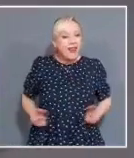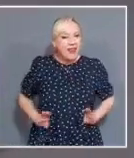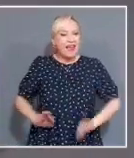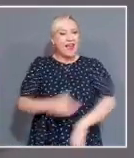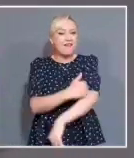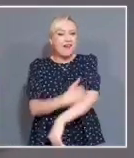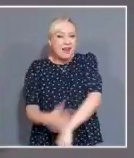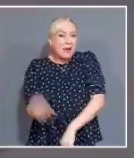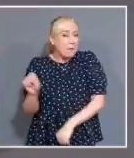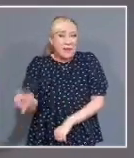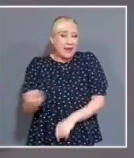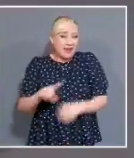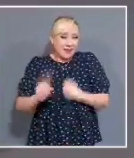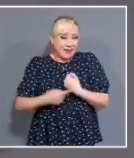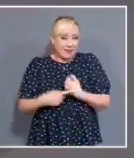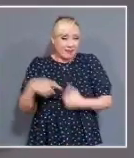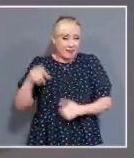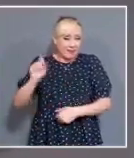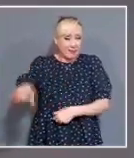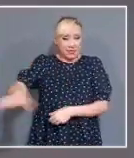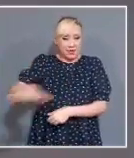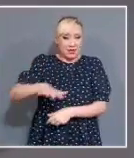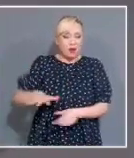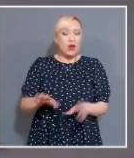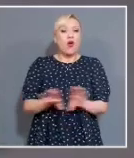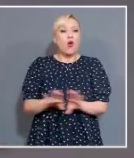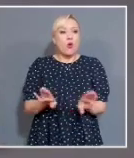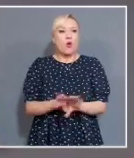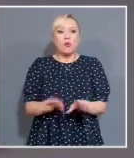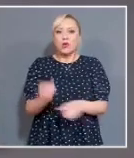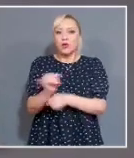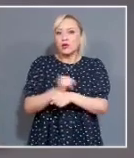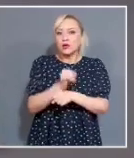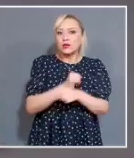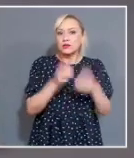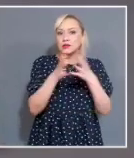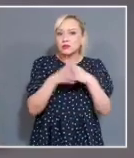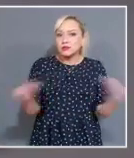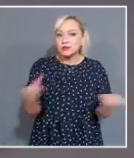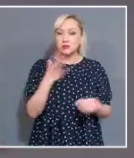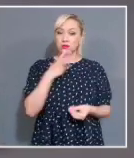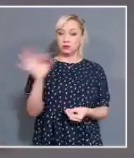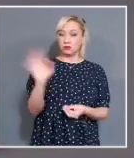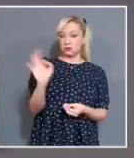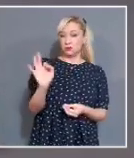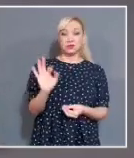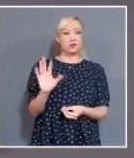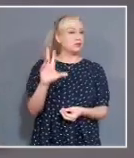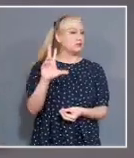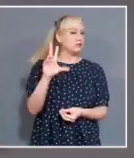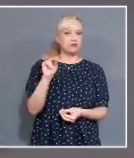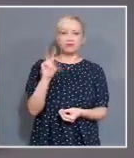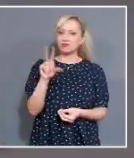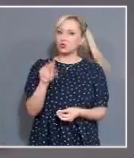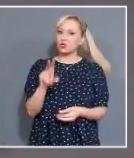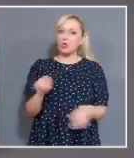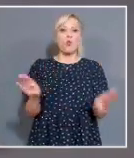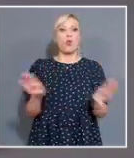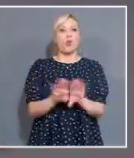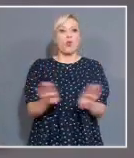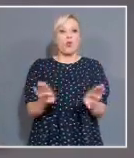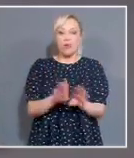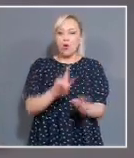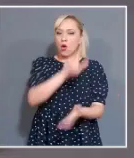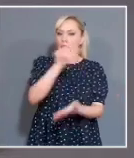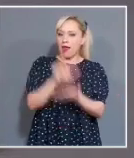ser usados para investigar las desapariciones. No es menor, yo insisto, depende de eso cómo se va a tratar tu caso. La Ley General en materia de desaparición